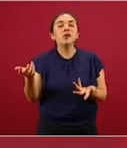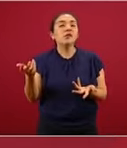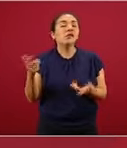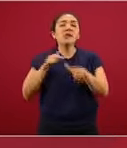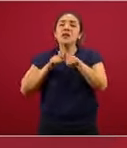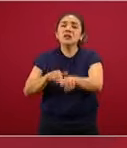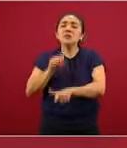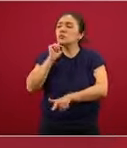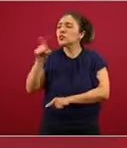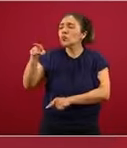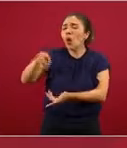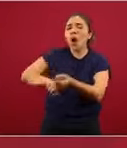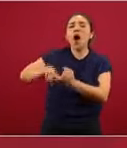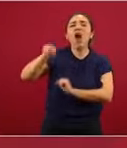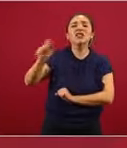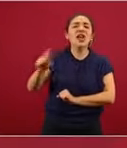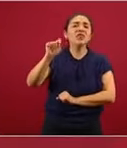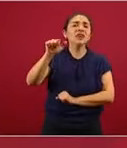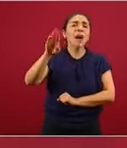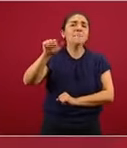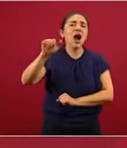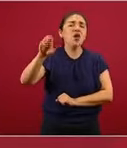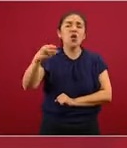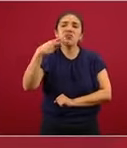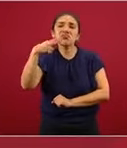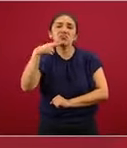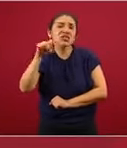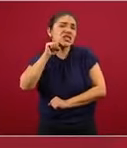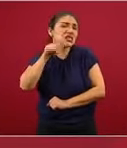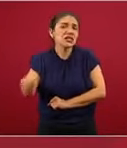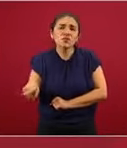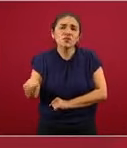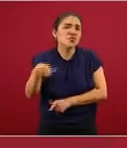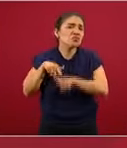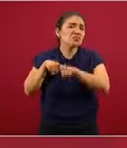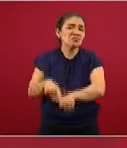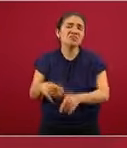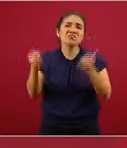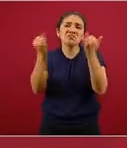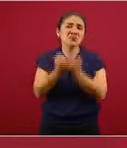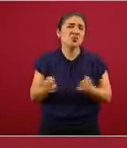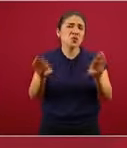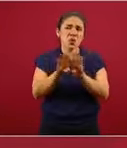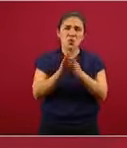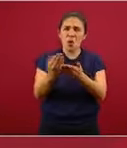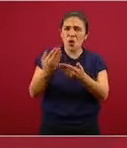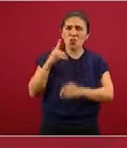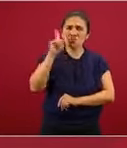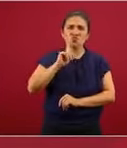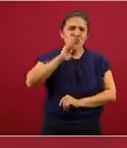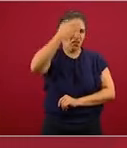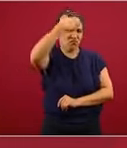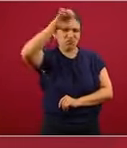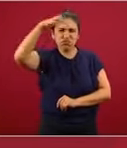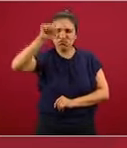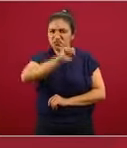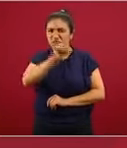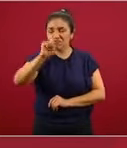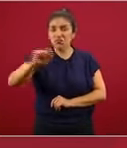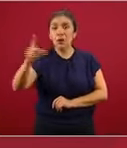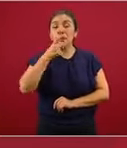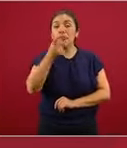sigue siendo tabaco. Y sigue siendo, como lo decían los expertos este fin de semana, la experta y los expertos,